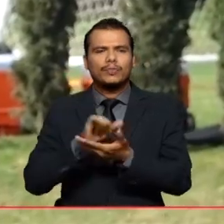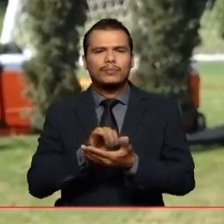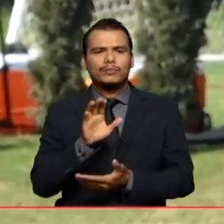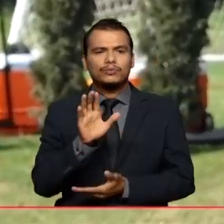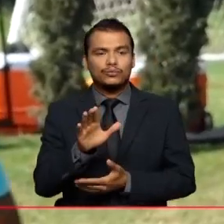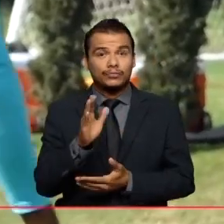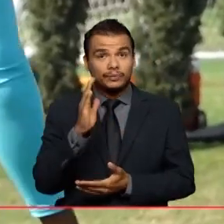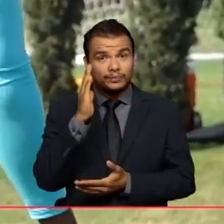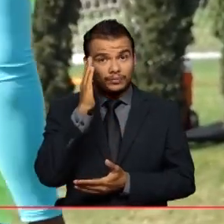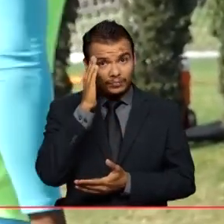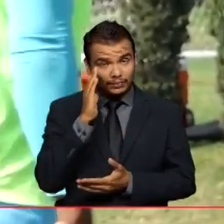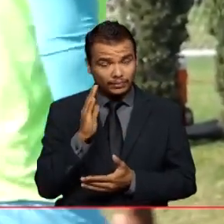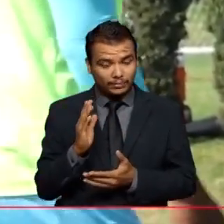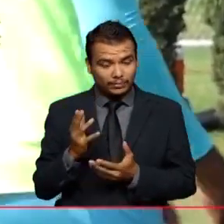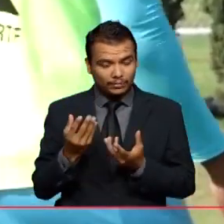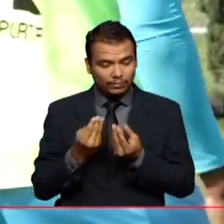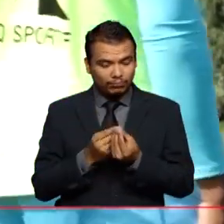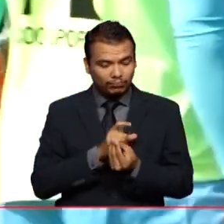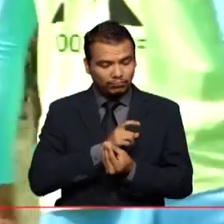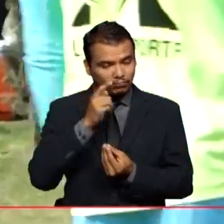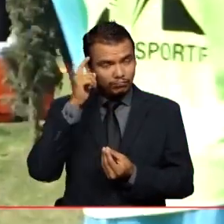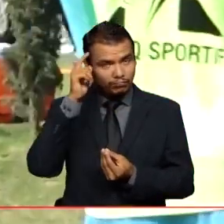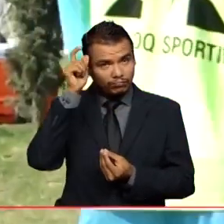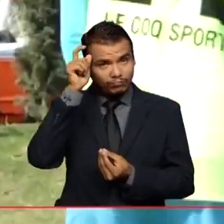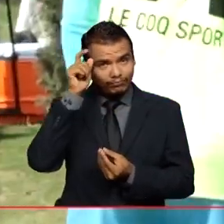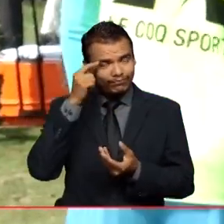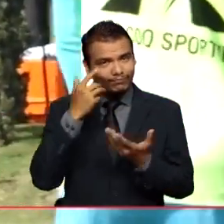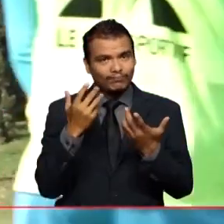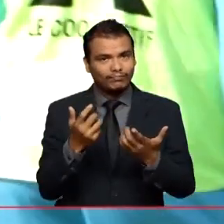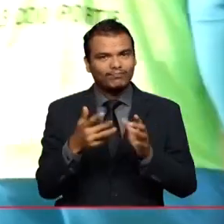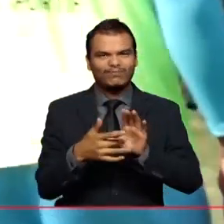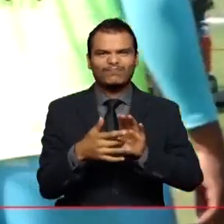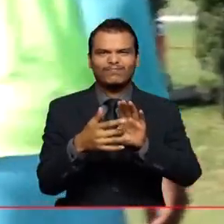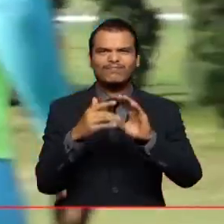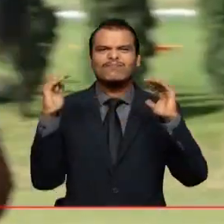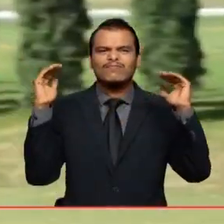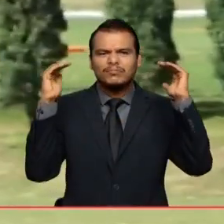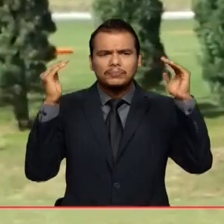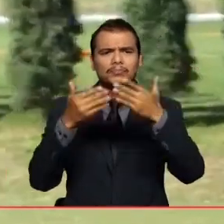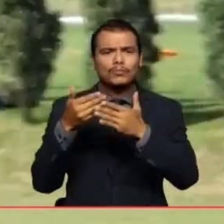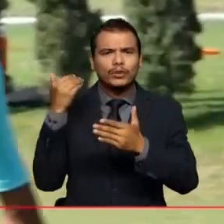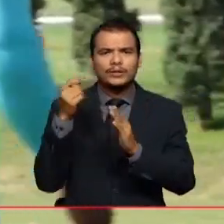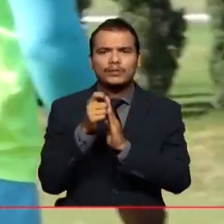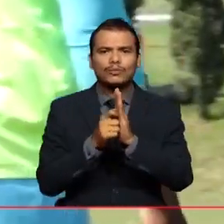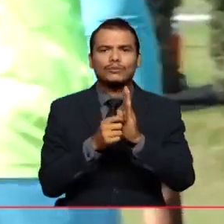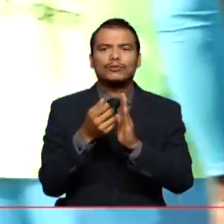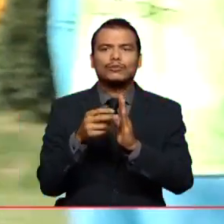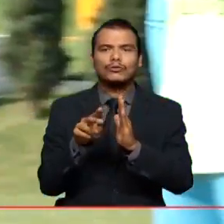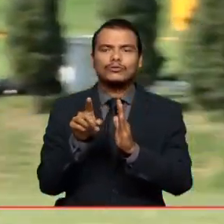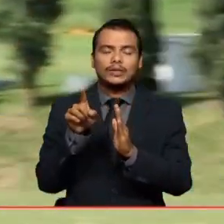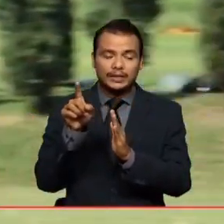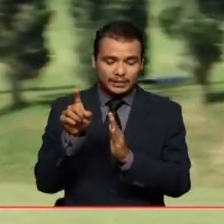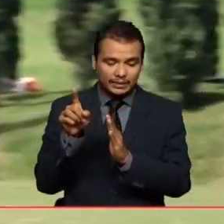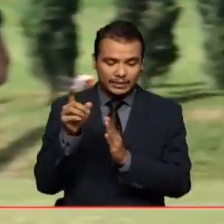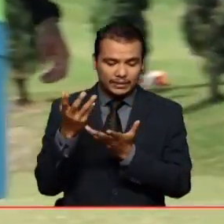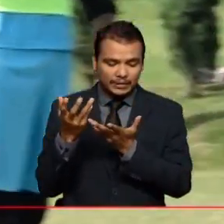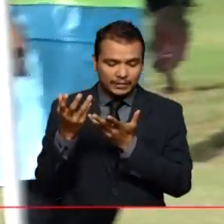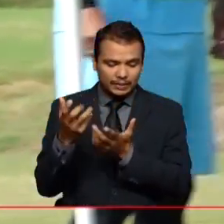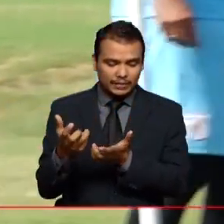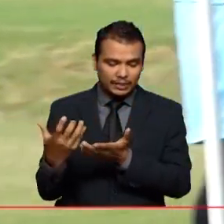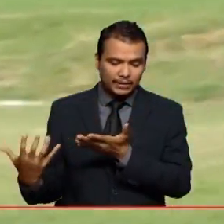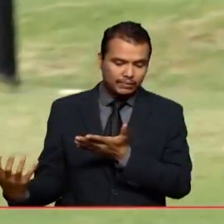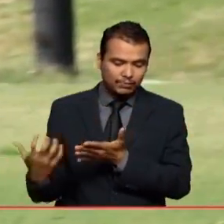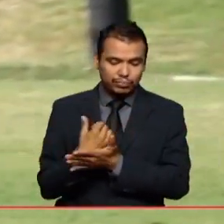Los Escarlata buscan ampliar su gran momento, pues de los últimos 12 puntos, atención a este dato estadístico, que se